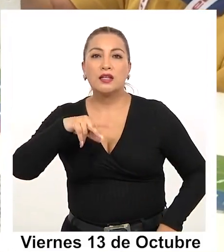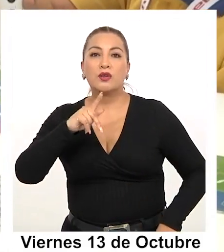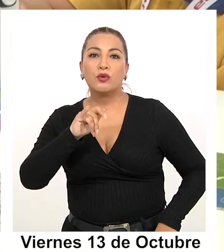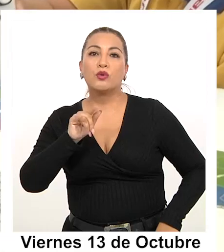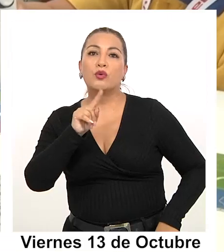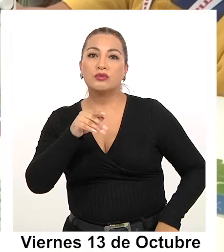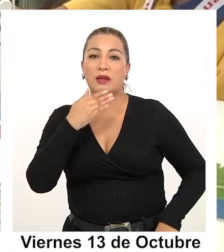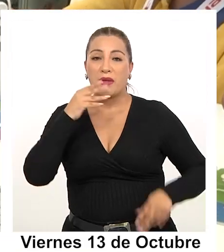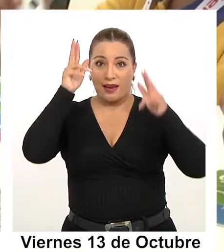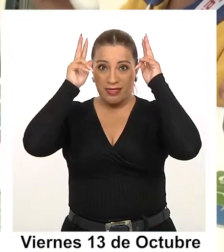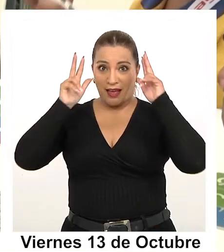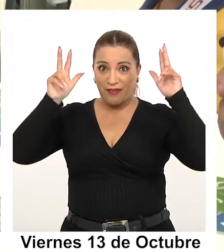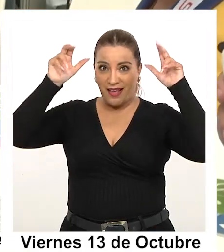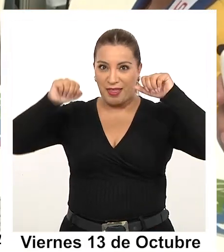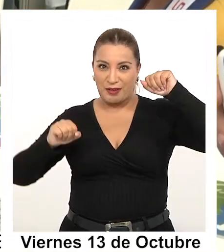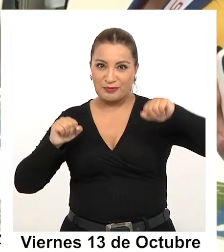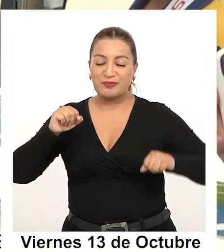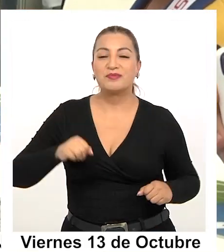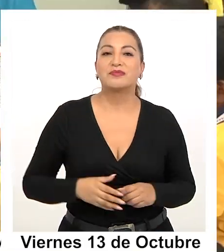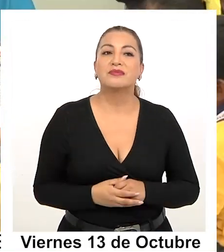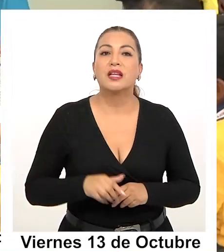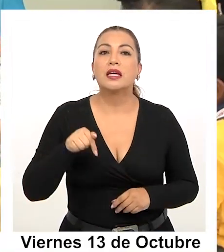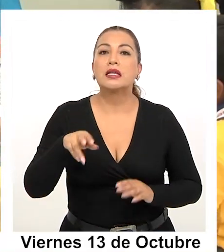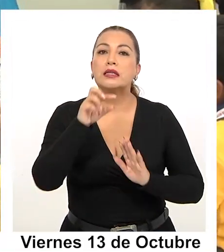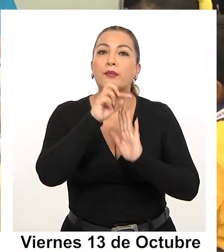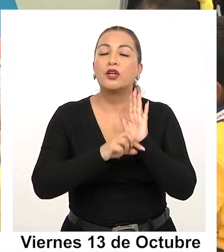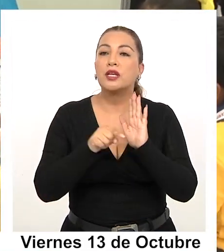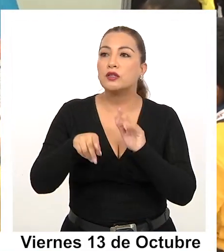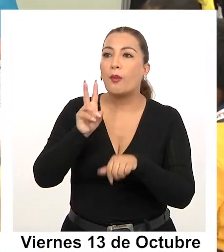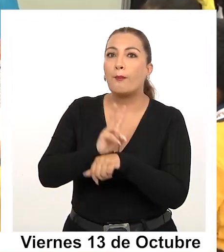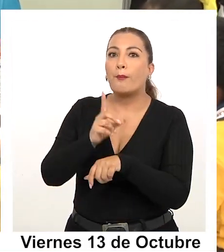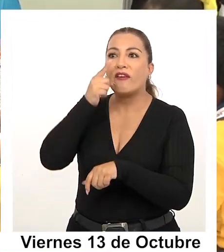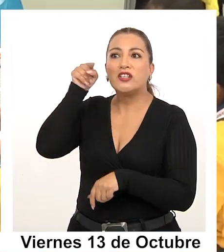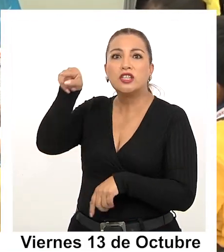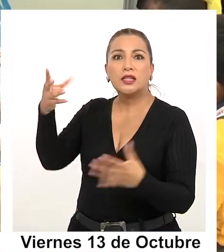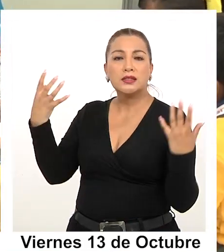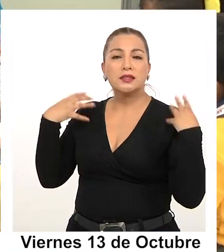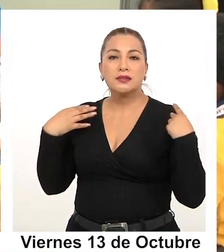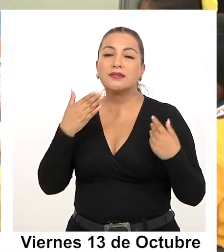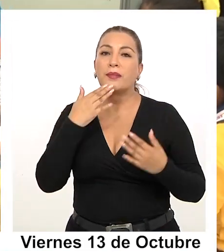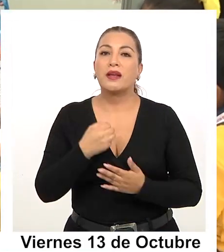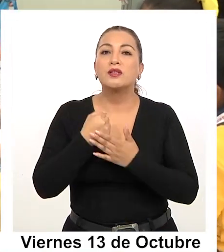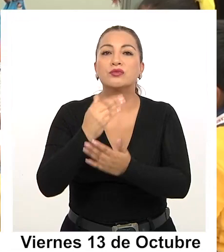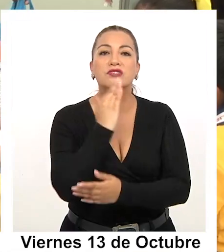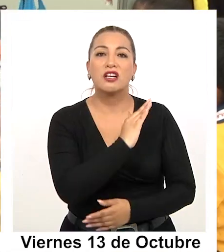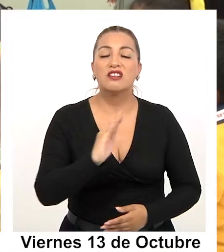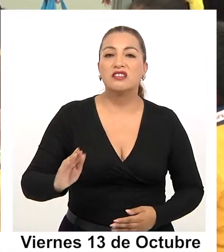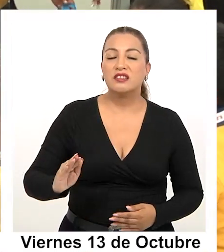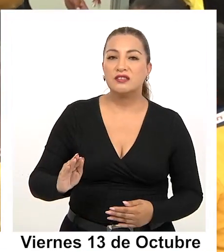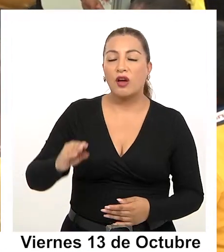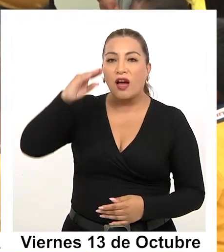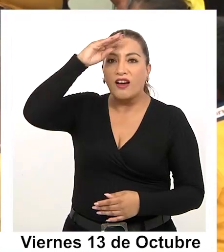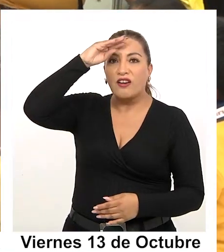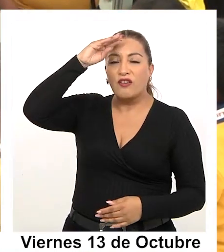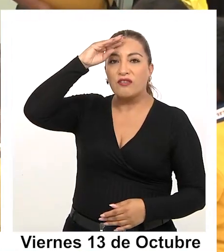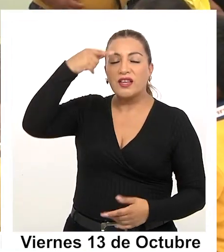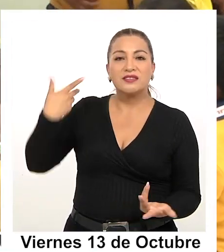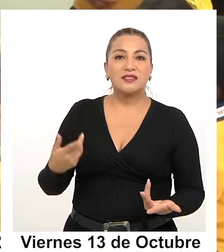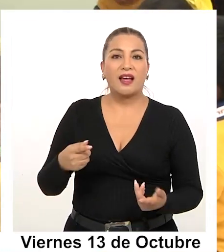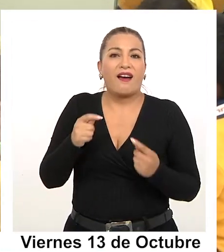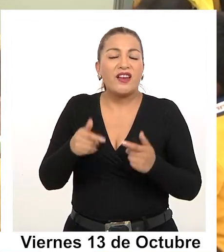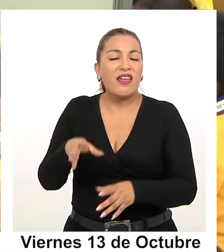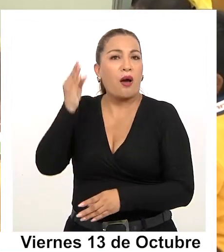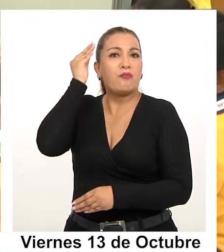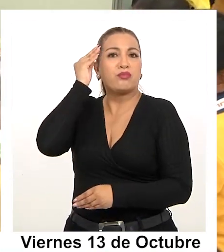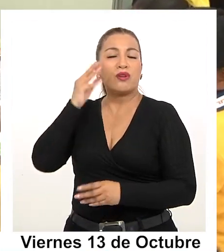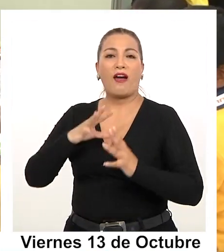las diabladas. Estamos muy contentos con este proyecto que hizo el profesor, porque igual ayuda a que los niños le crean más, a crear sus